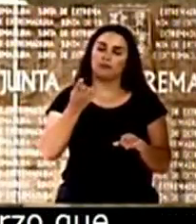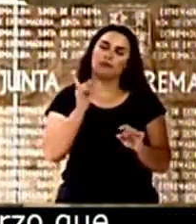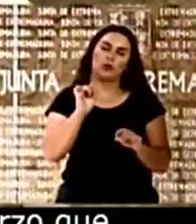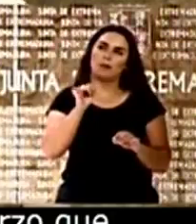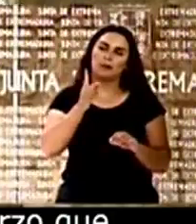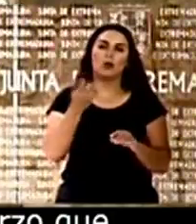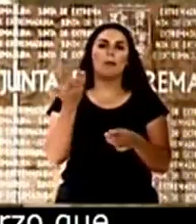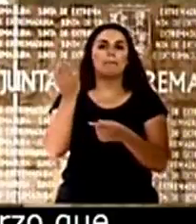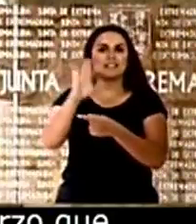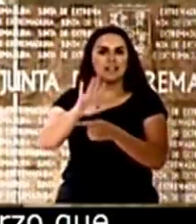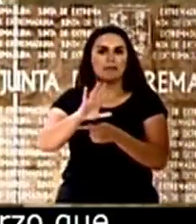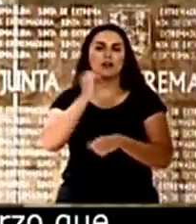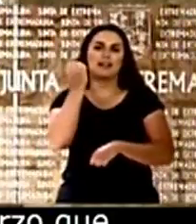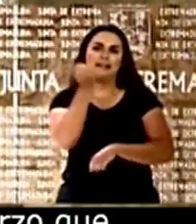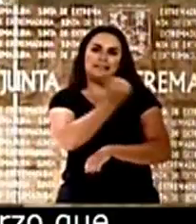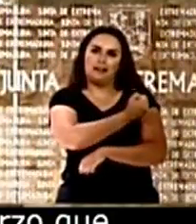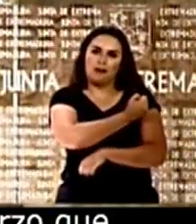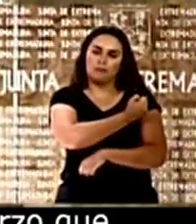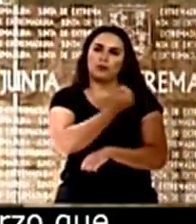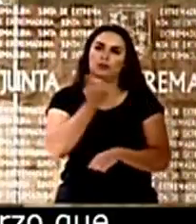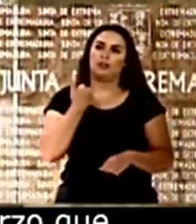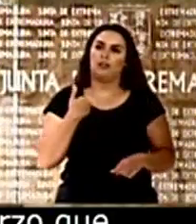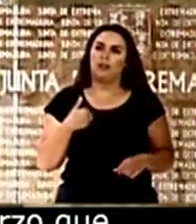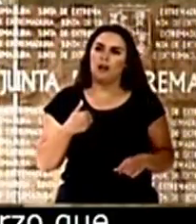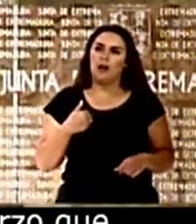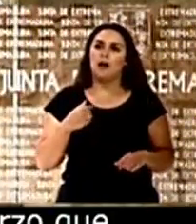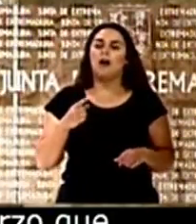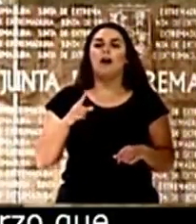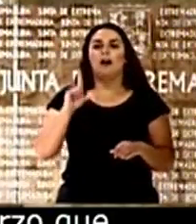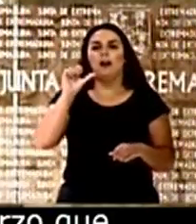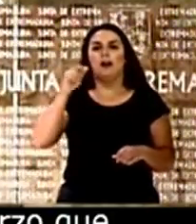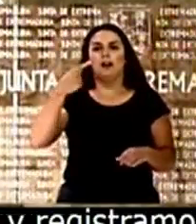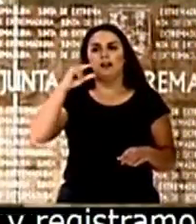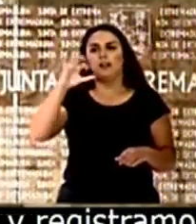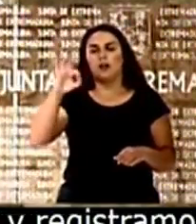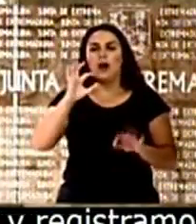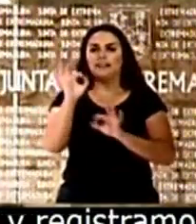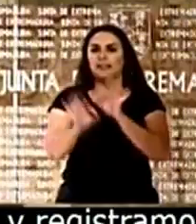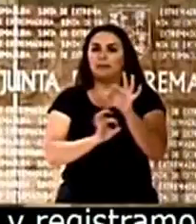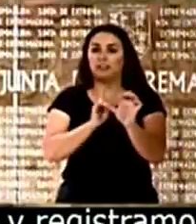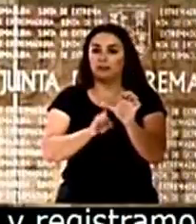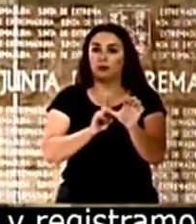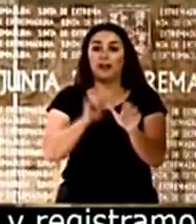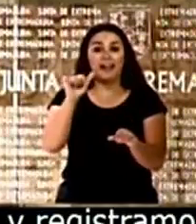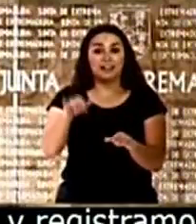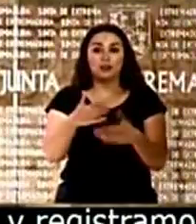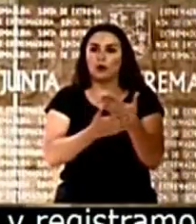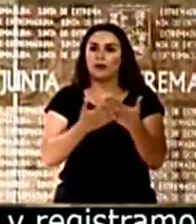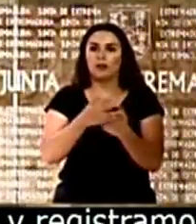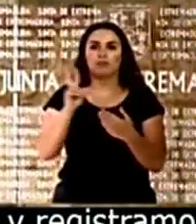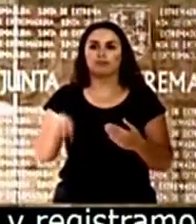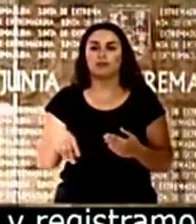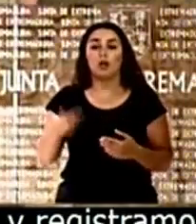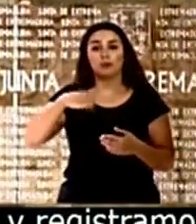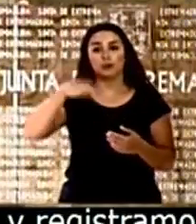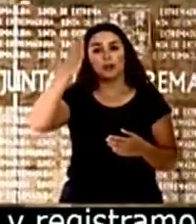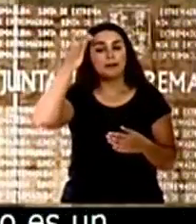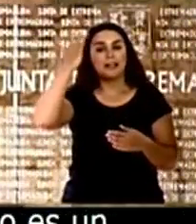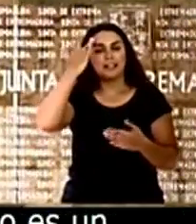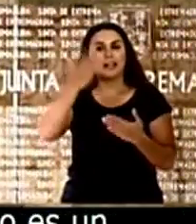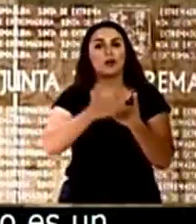presentamos y registramos la Legio en la Asamblea de Extremadura, es que esto es un gobierno. ¿Ustedes se imaginan que un